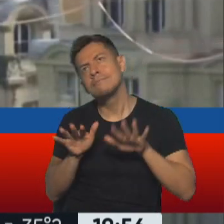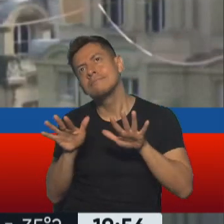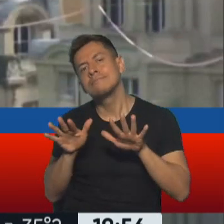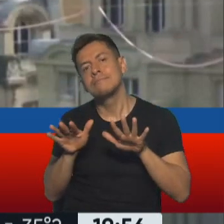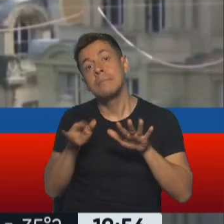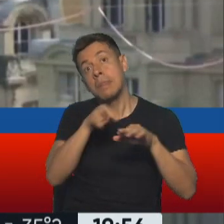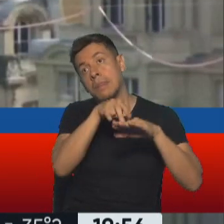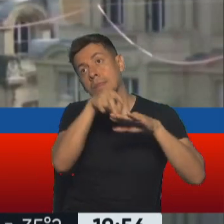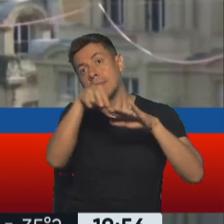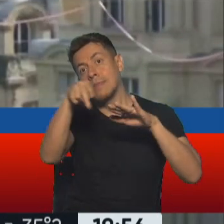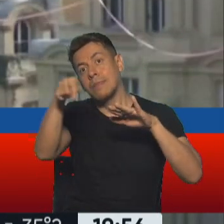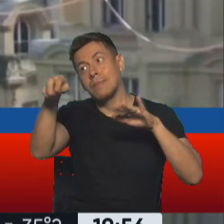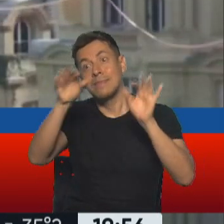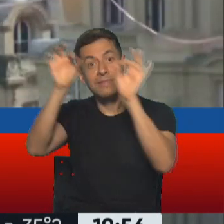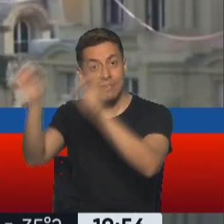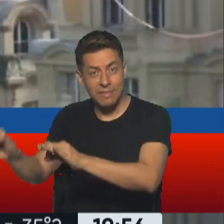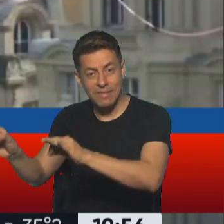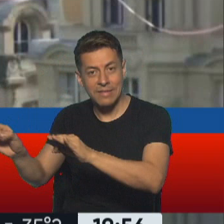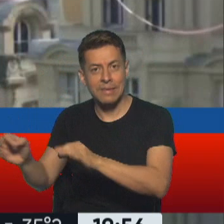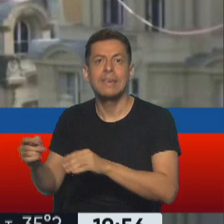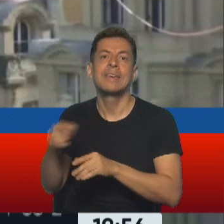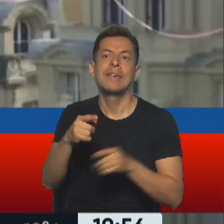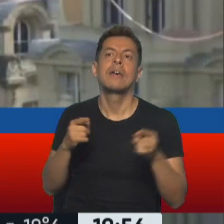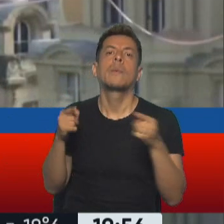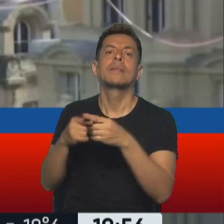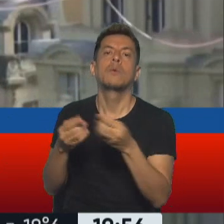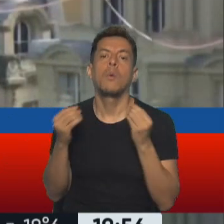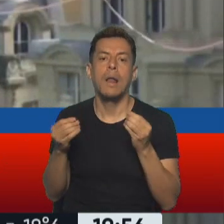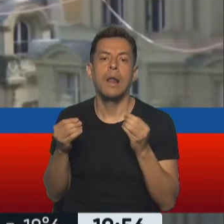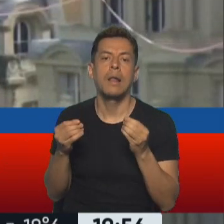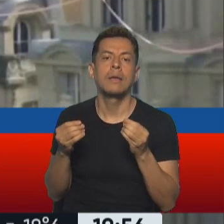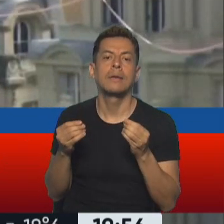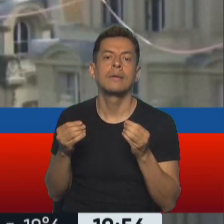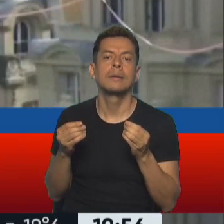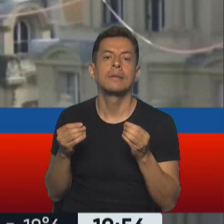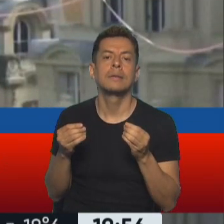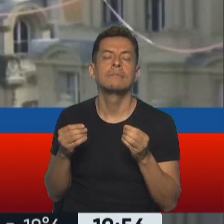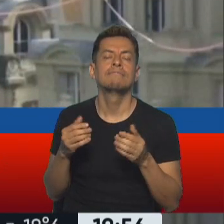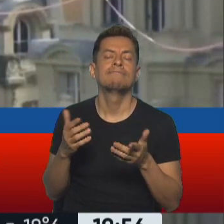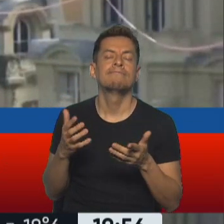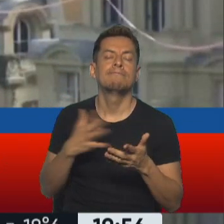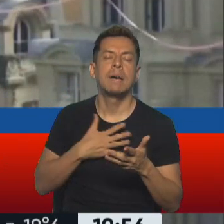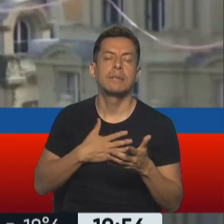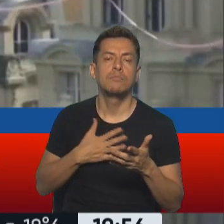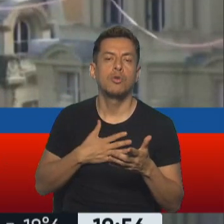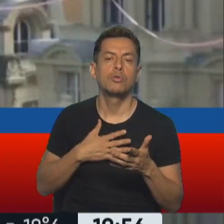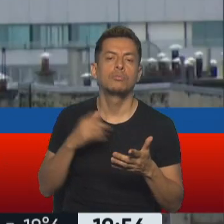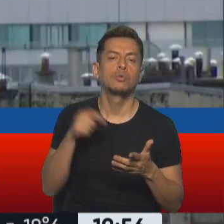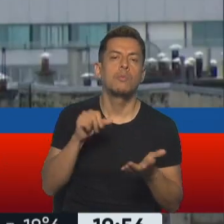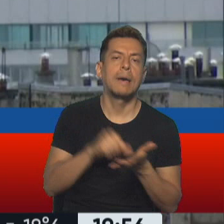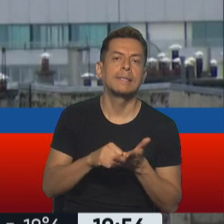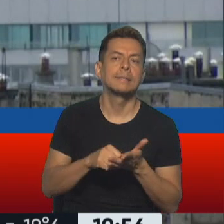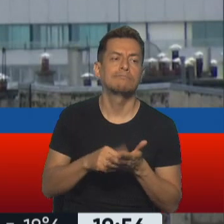avanzaba hacia la meta, y dijo que era su objetivo mantener vivo el patrimonio de su país.